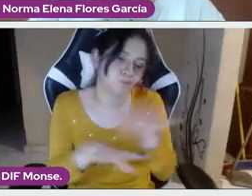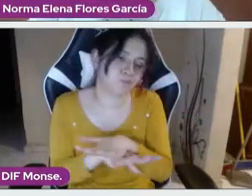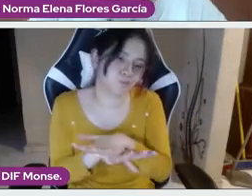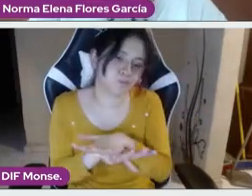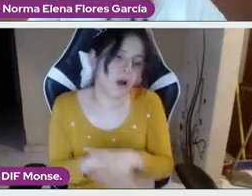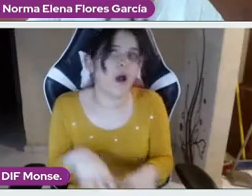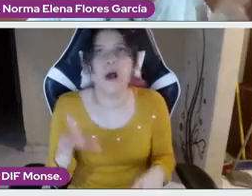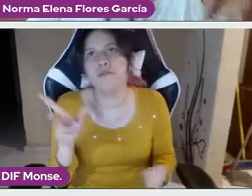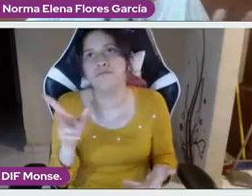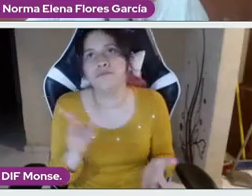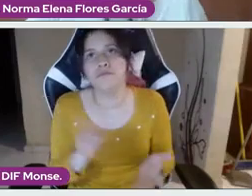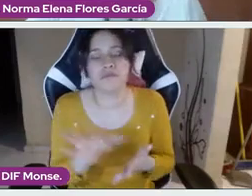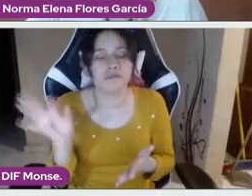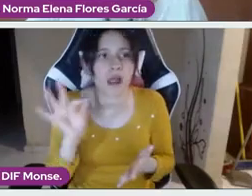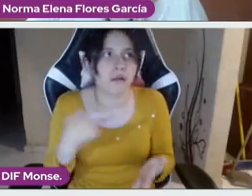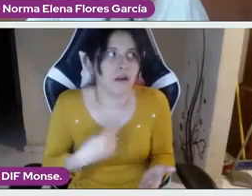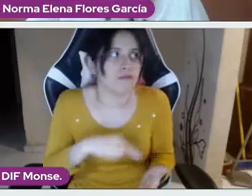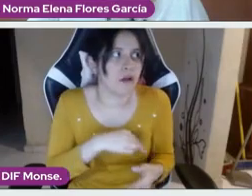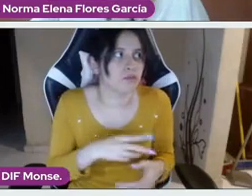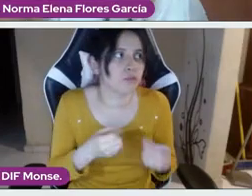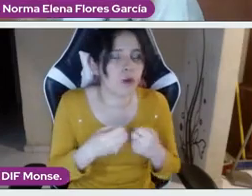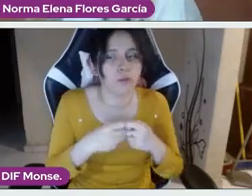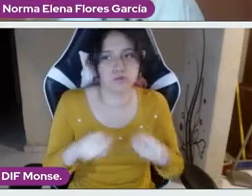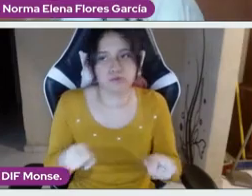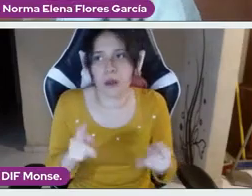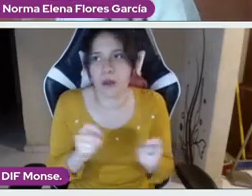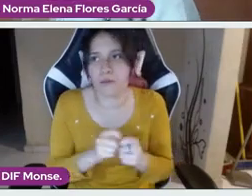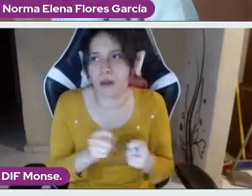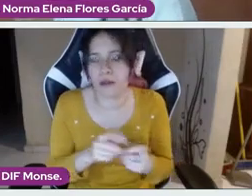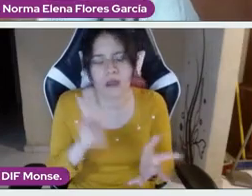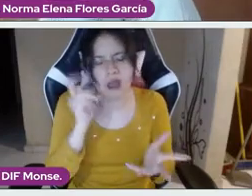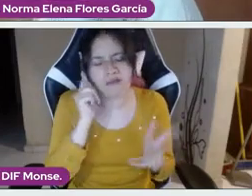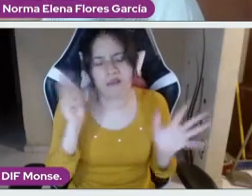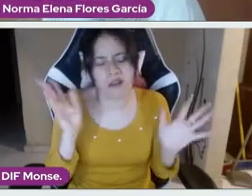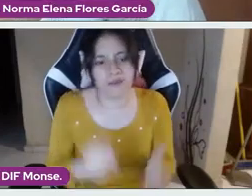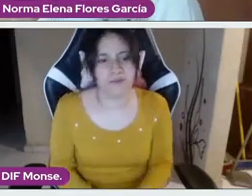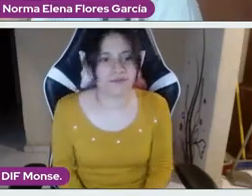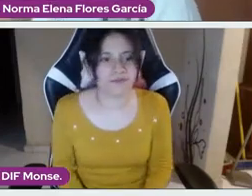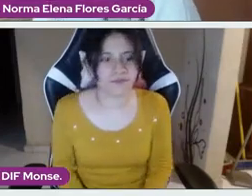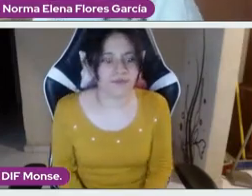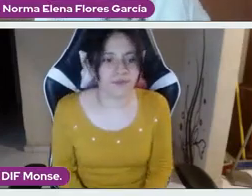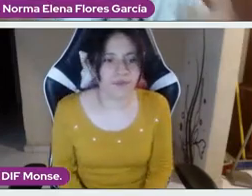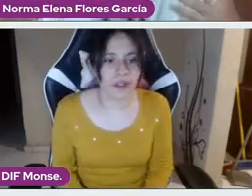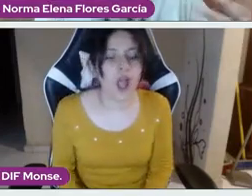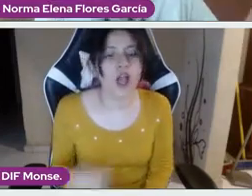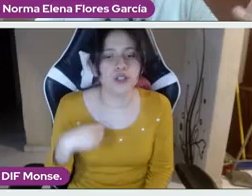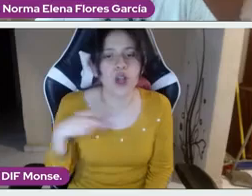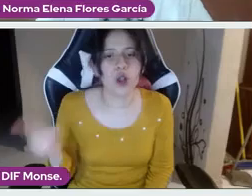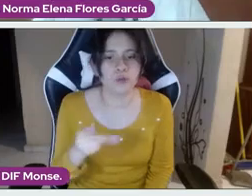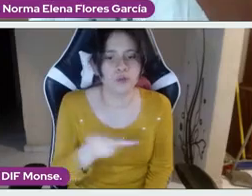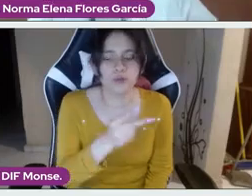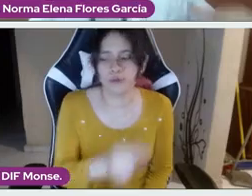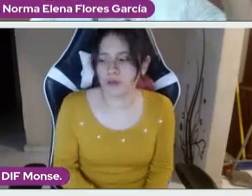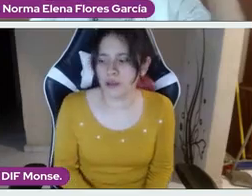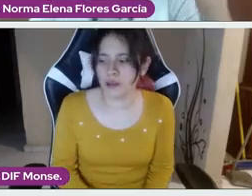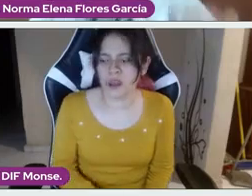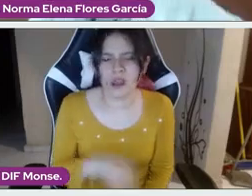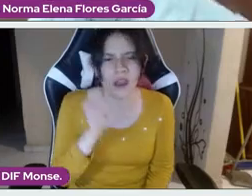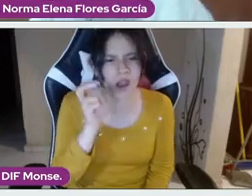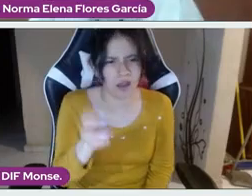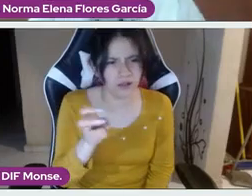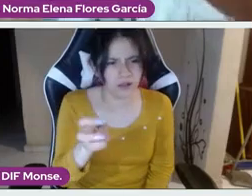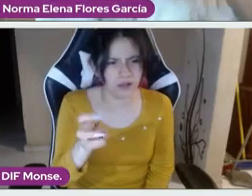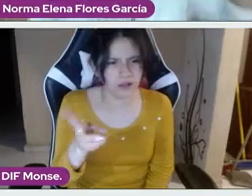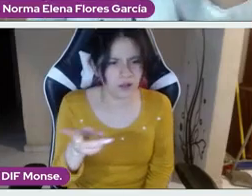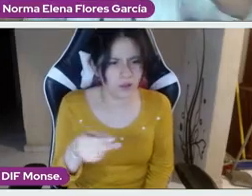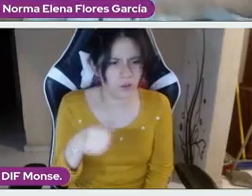tengamos cerca. Otra de las preguntas, que este es un mito, más bien lo pregunto, ¿no? ¿Será mito o realidad? Uno se